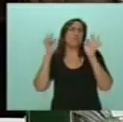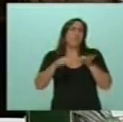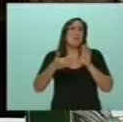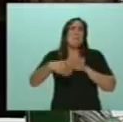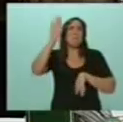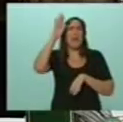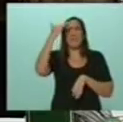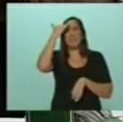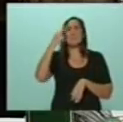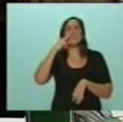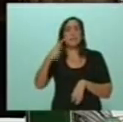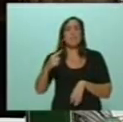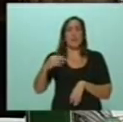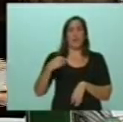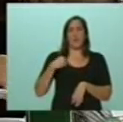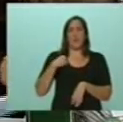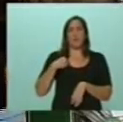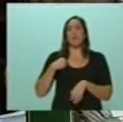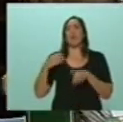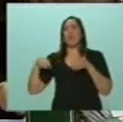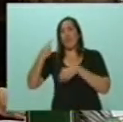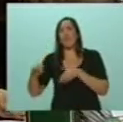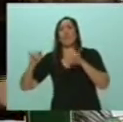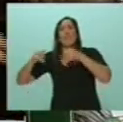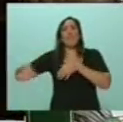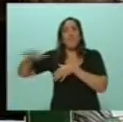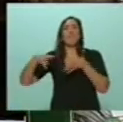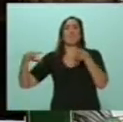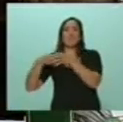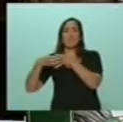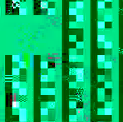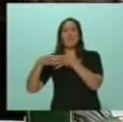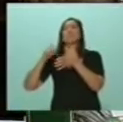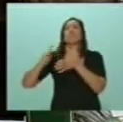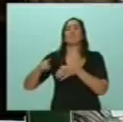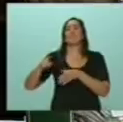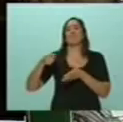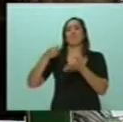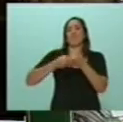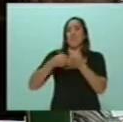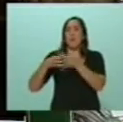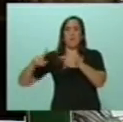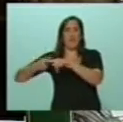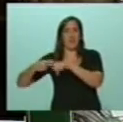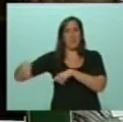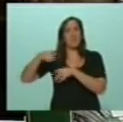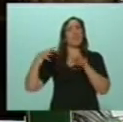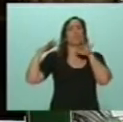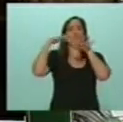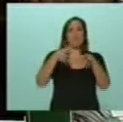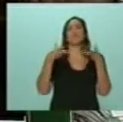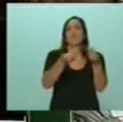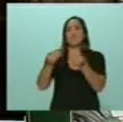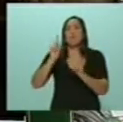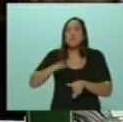de 15.000 voluntarios y militantes en todas las zonas afectadas. Quiero volver a